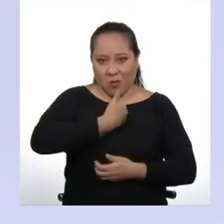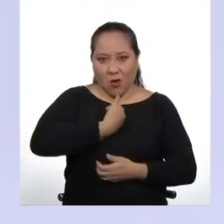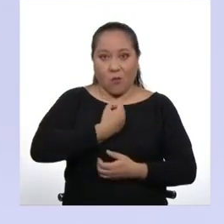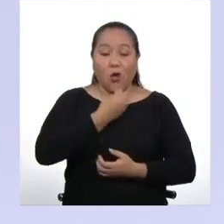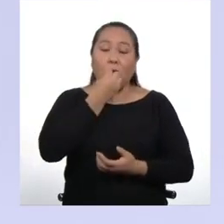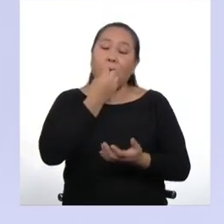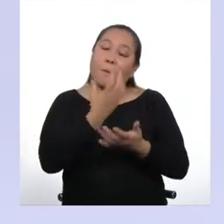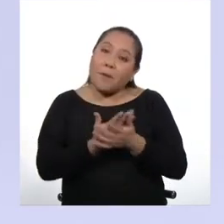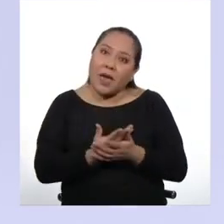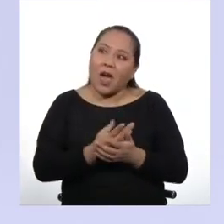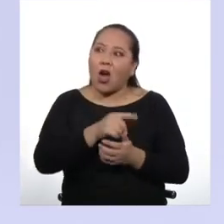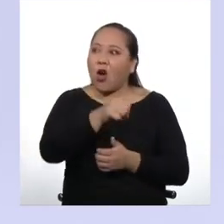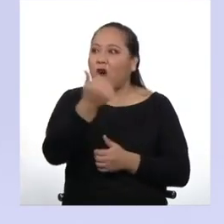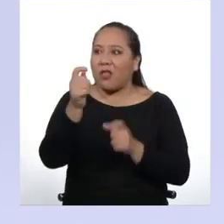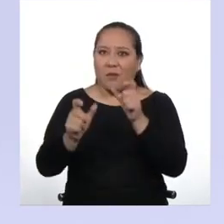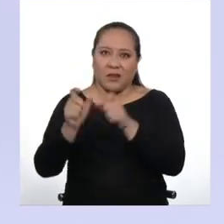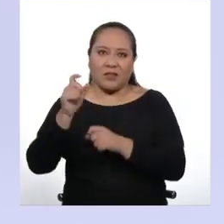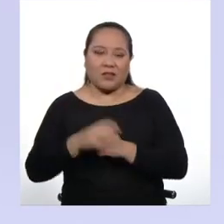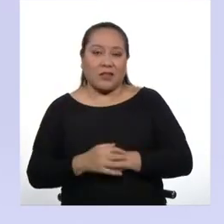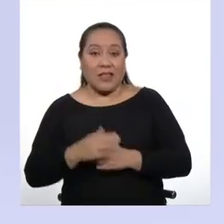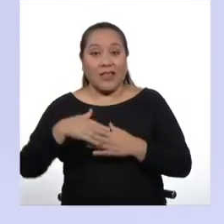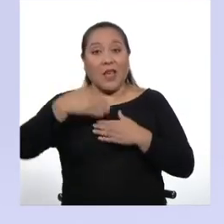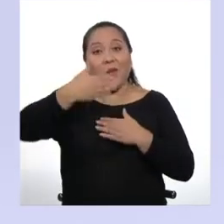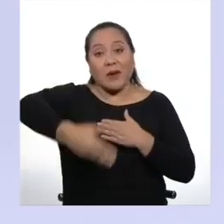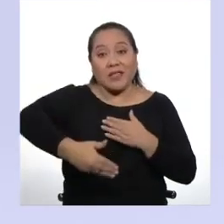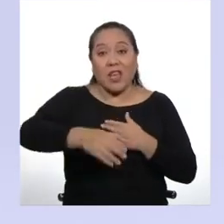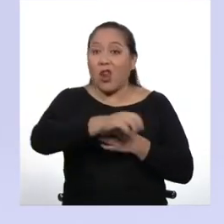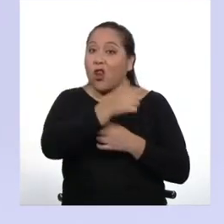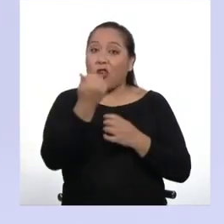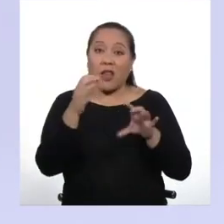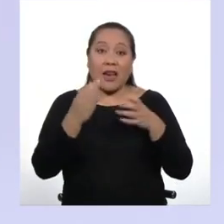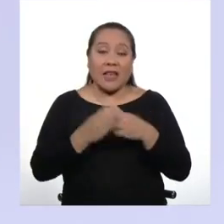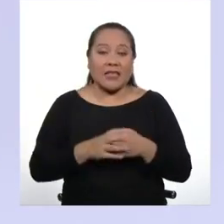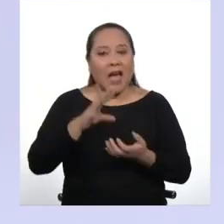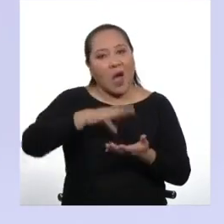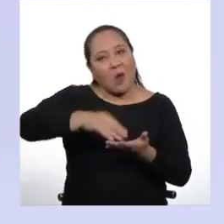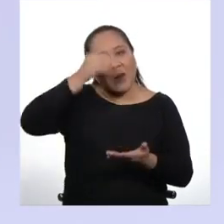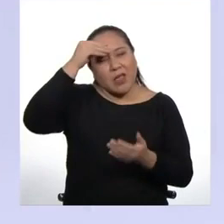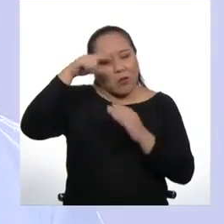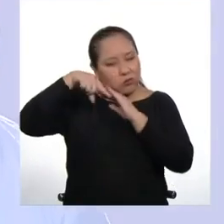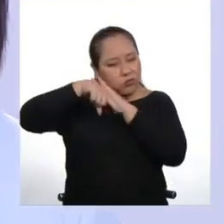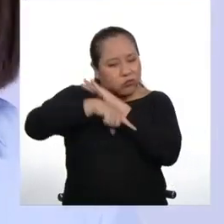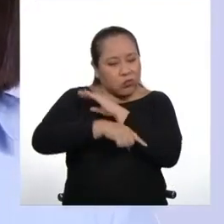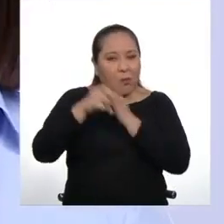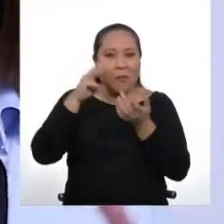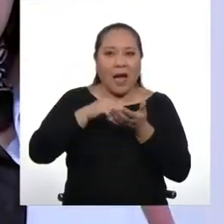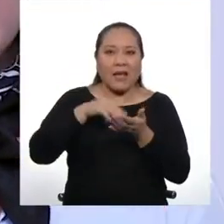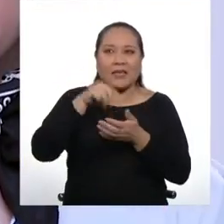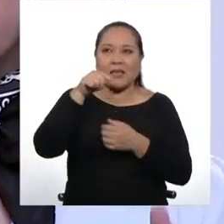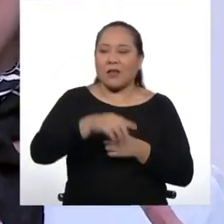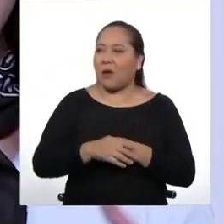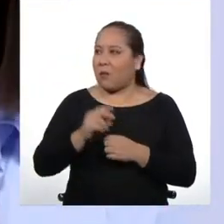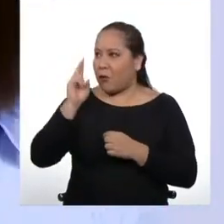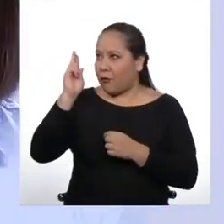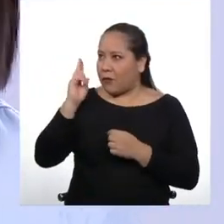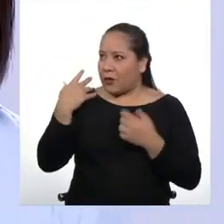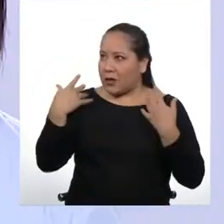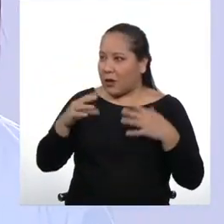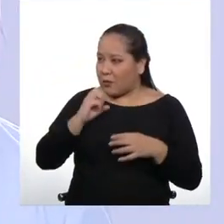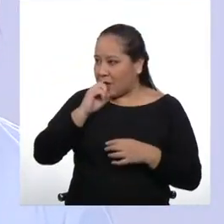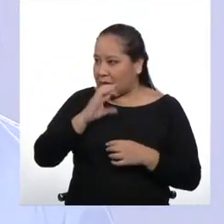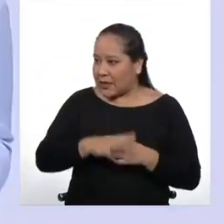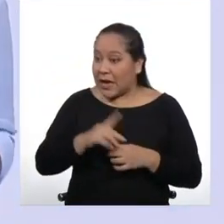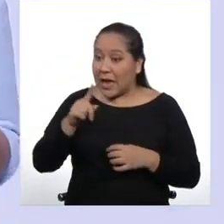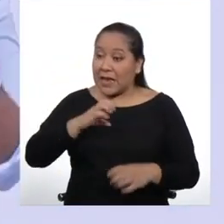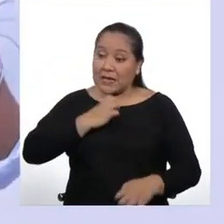demás. Más adelante, en otras actividades, aprenderemos más sobre esto. Profesora, entonces podemos decir que